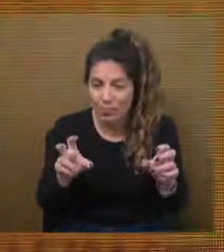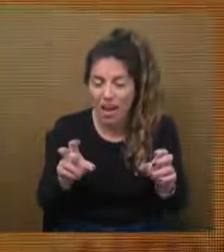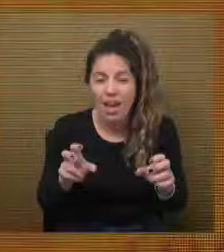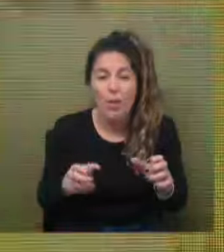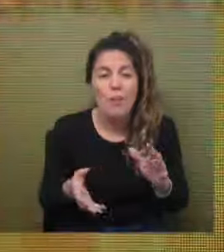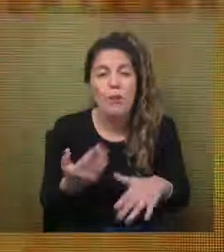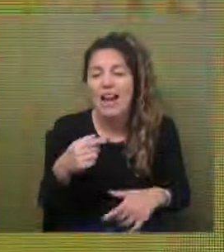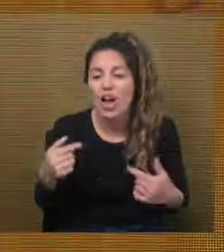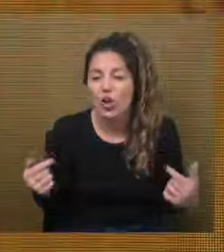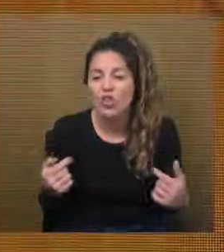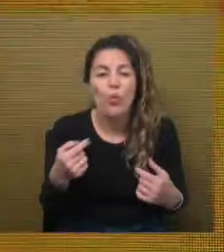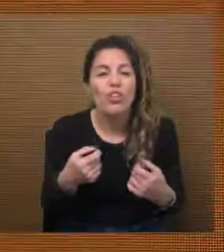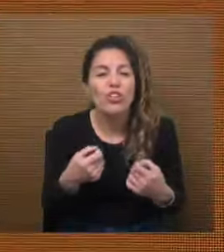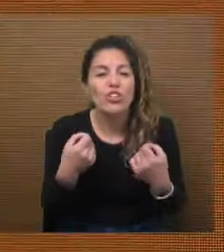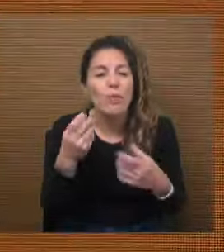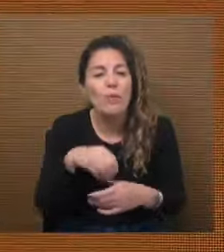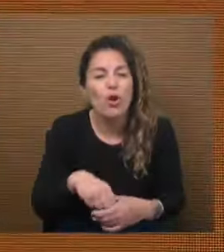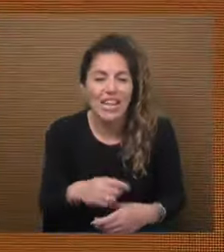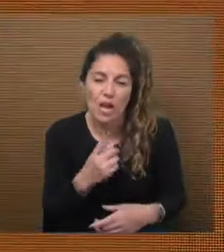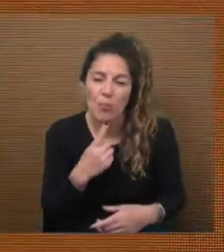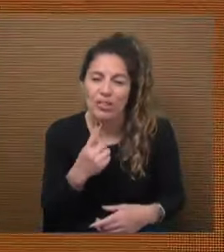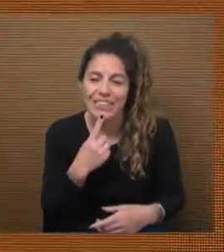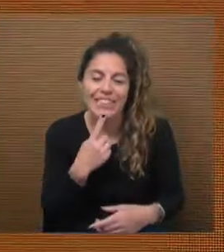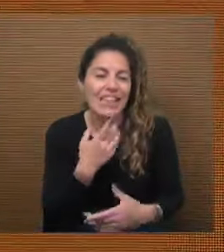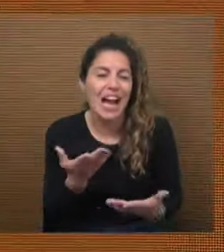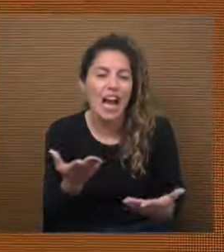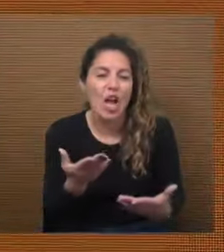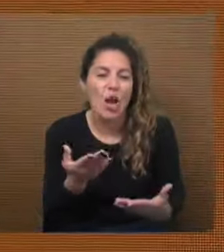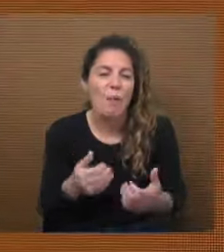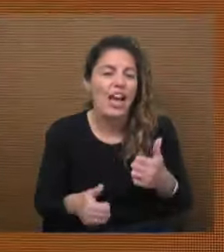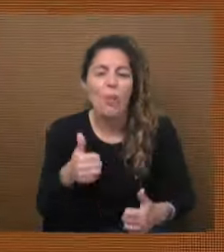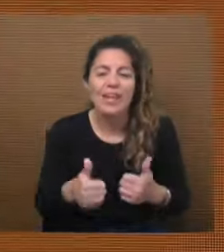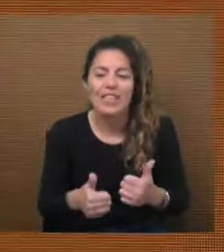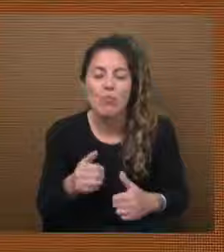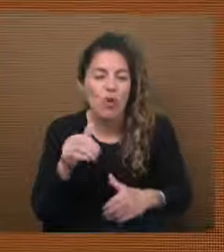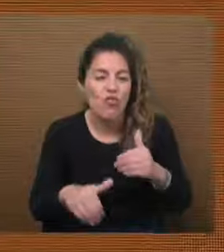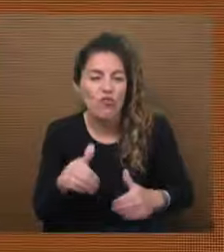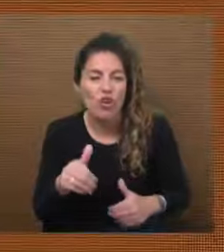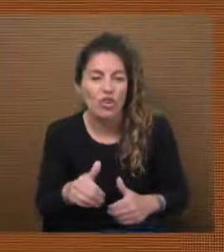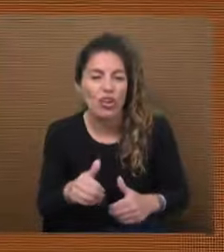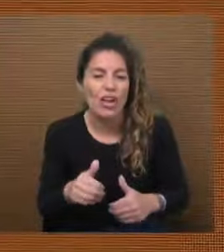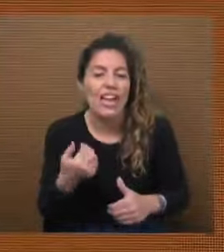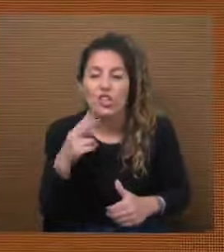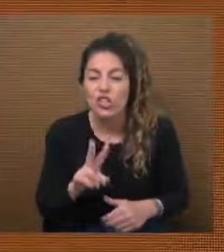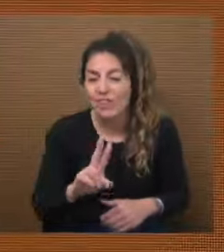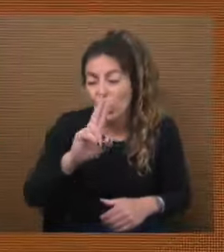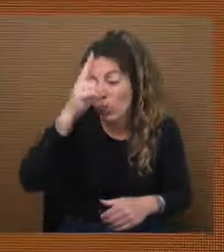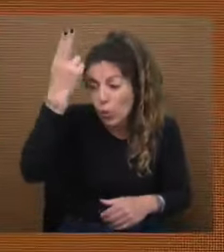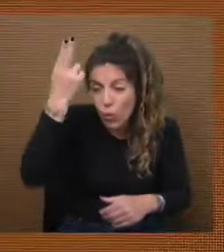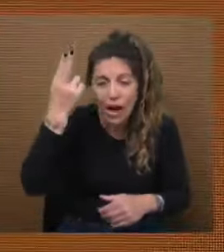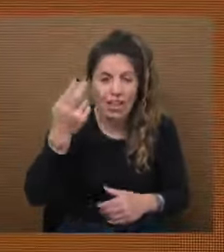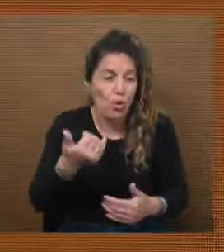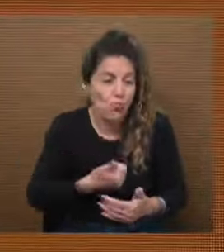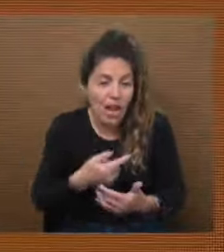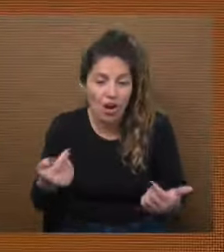que mala cosa es cuando esto se politiza a nivel casi doméstico solamente y no se ve ni siquiera Uruguay como una